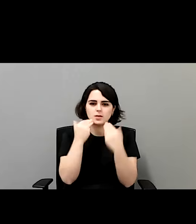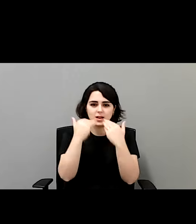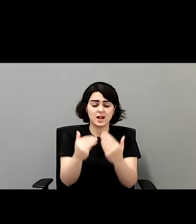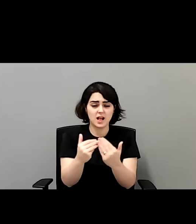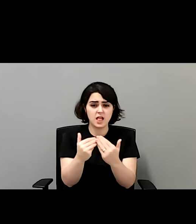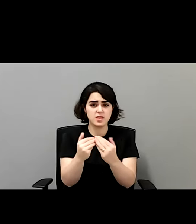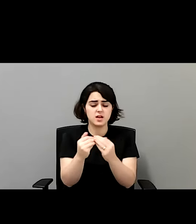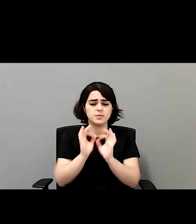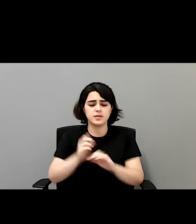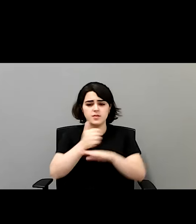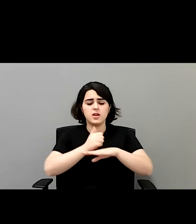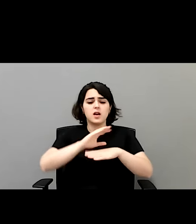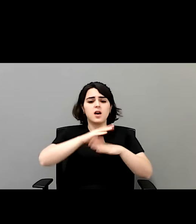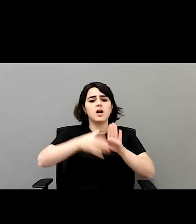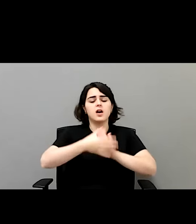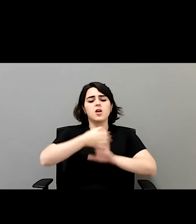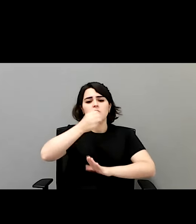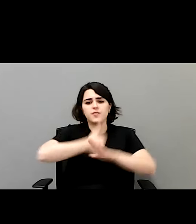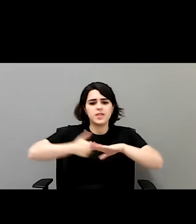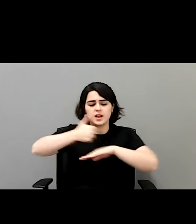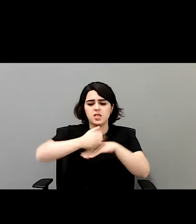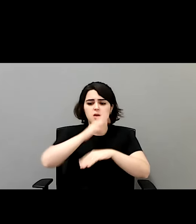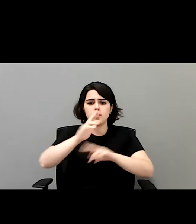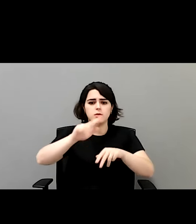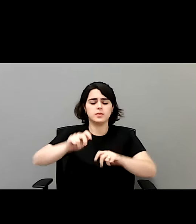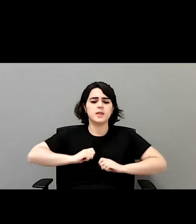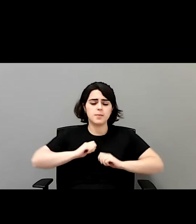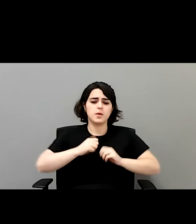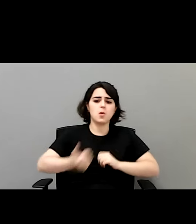la cooperación por darme la oportunidad de